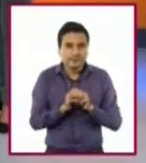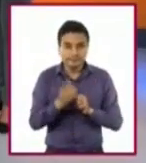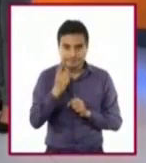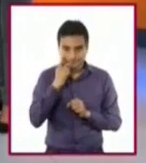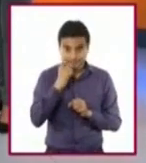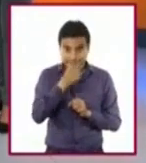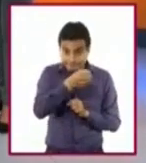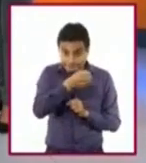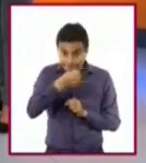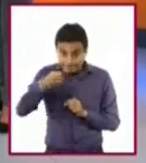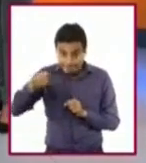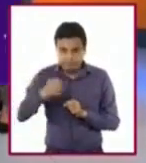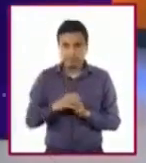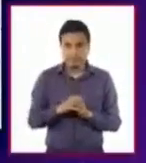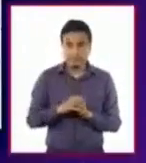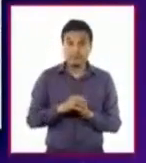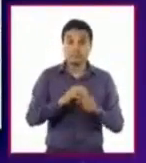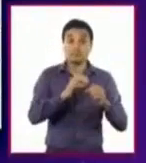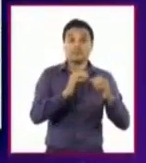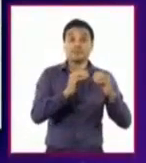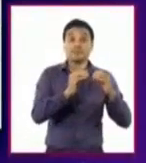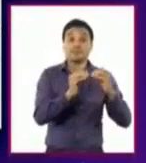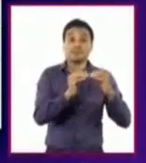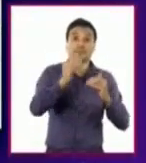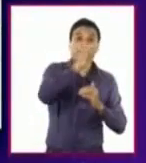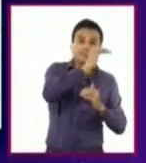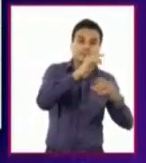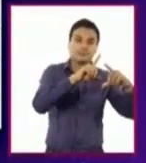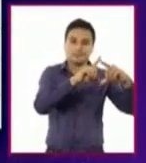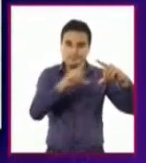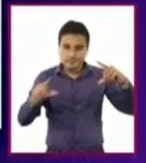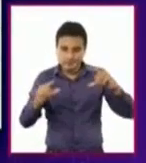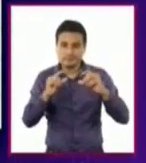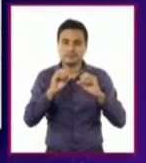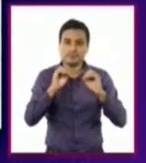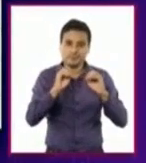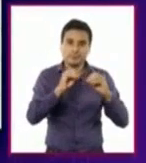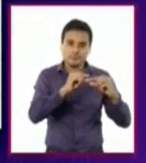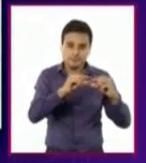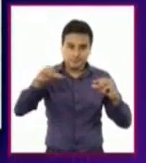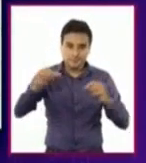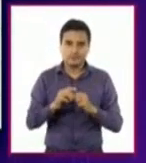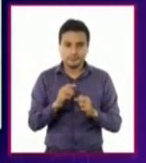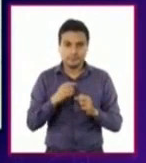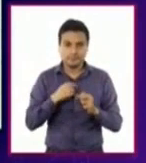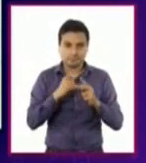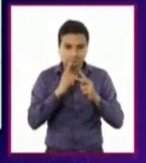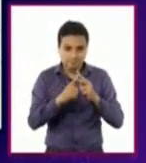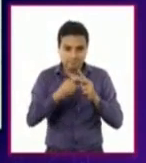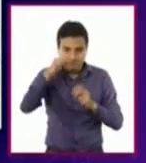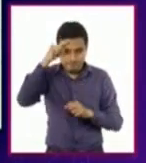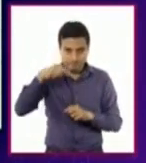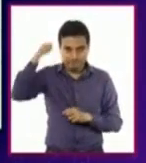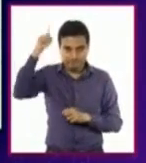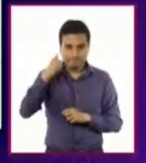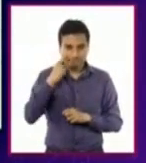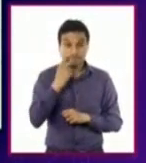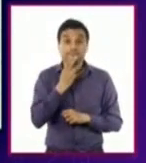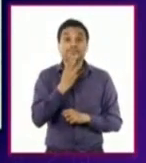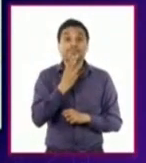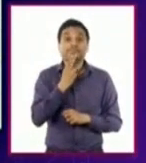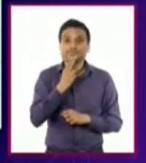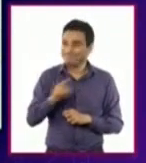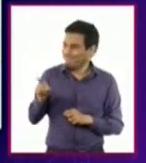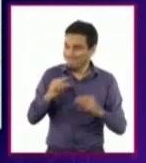los datos de mayor a menor o de menor a mayor para facilitar el cálculo el uso de la gráfica de la cual tomamos